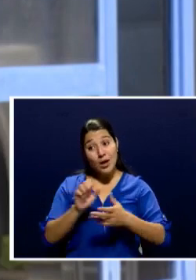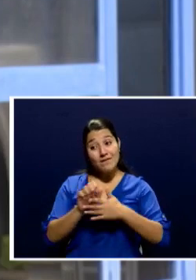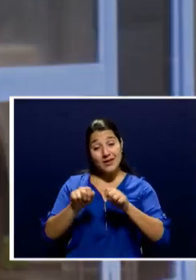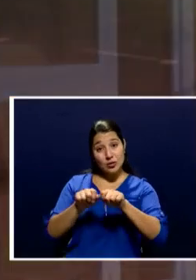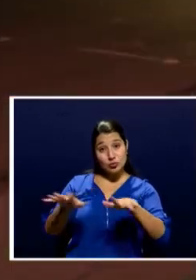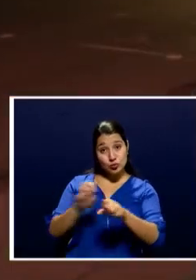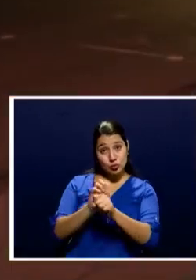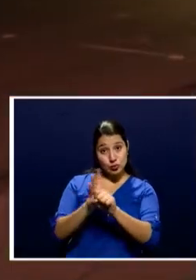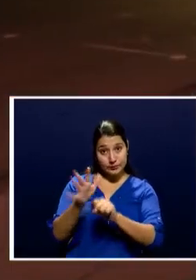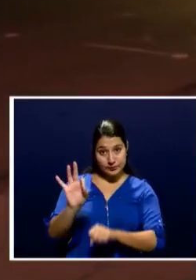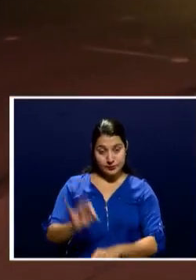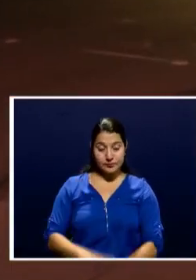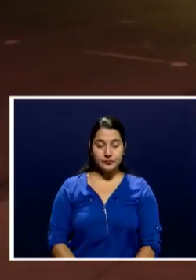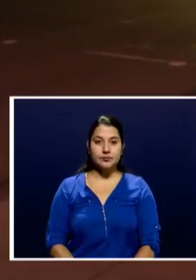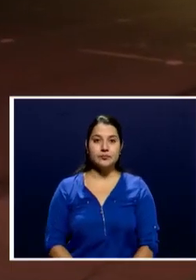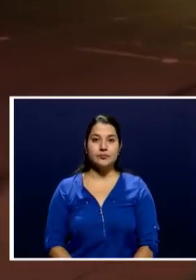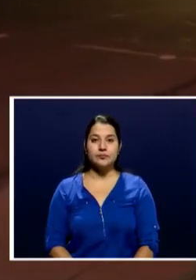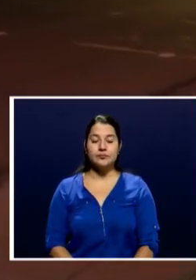expanda.